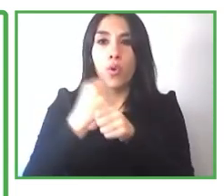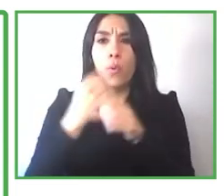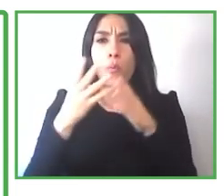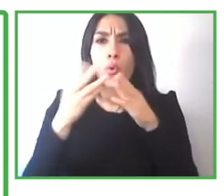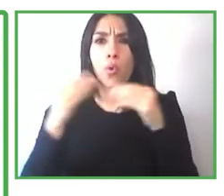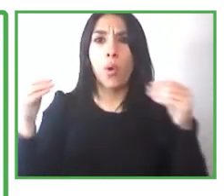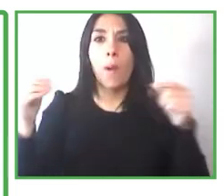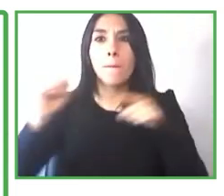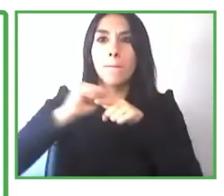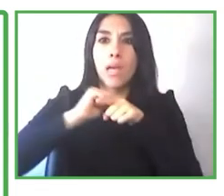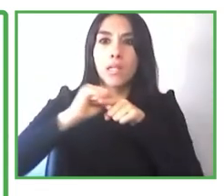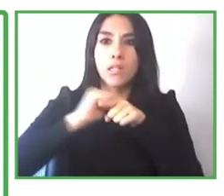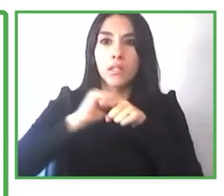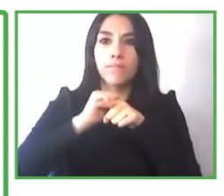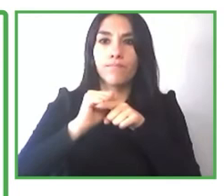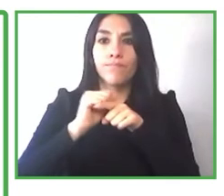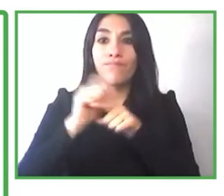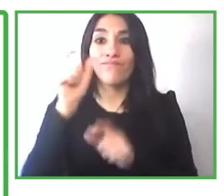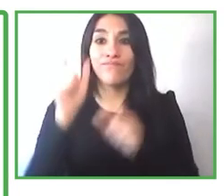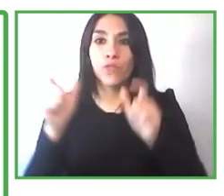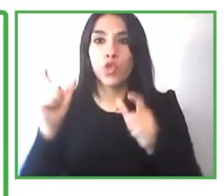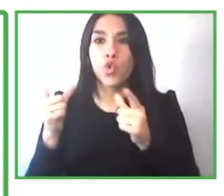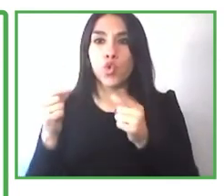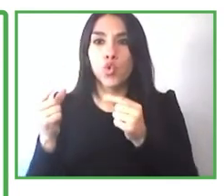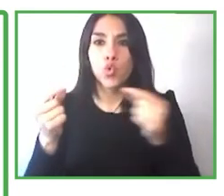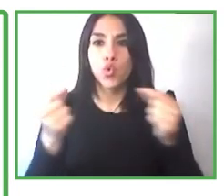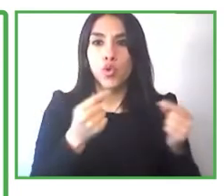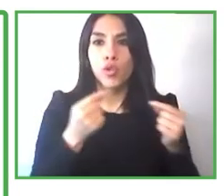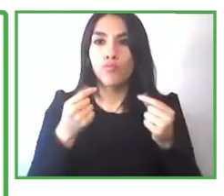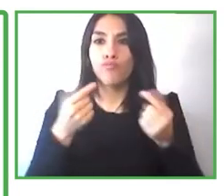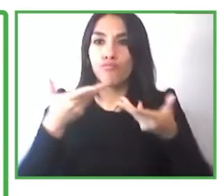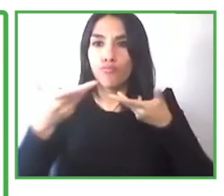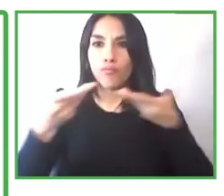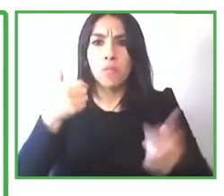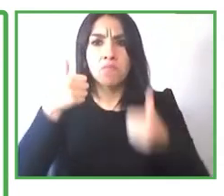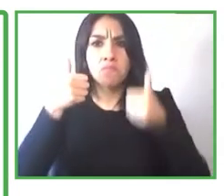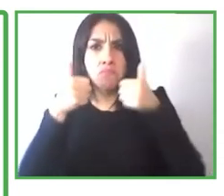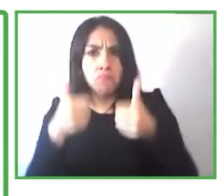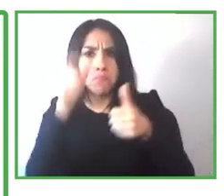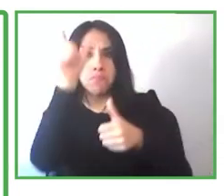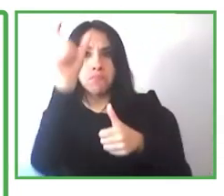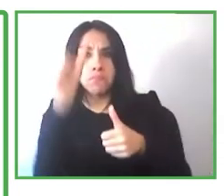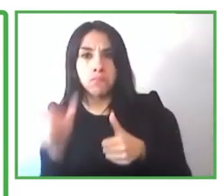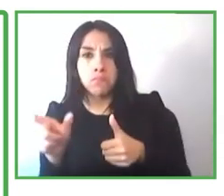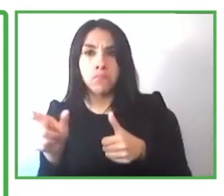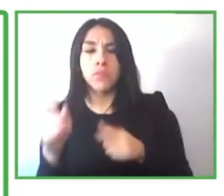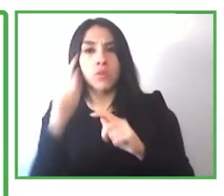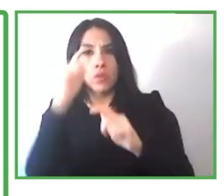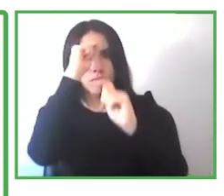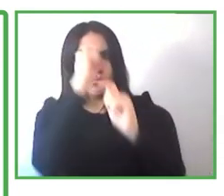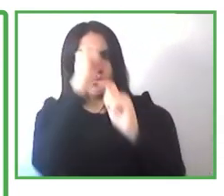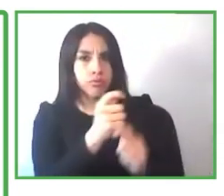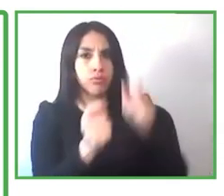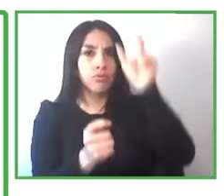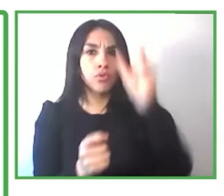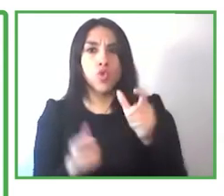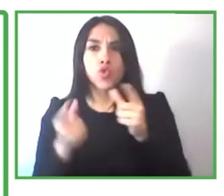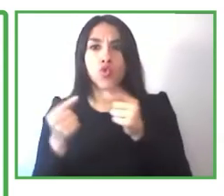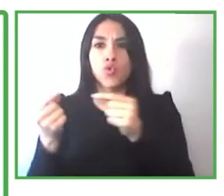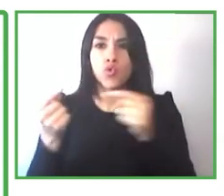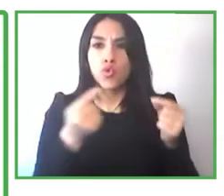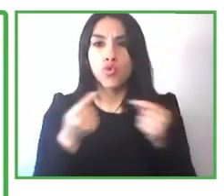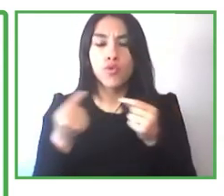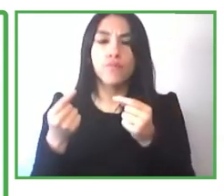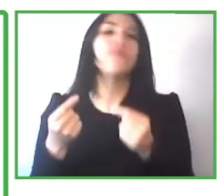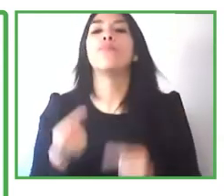buena correlación entre la persona con el rol que va a realizar y que esto tenga que ver con sus capacidades. Esto es